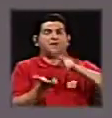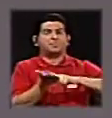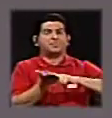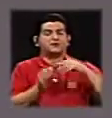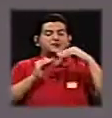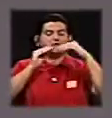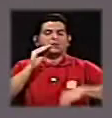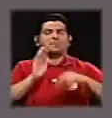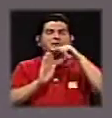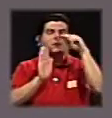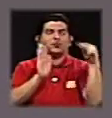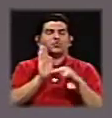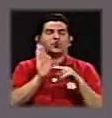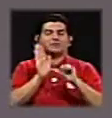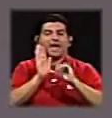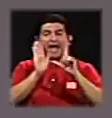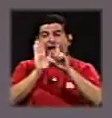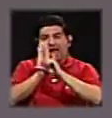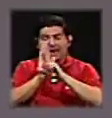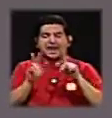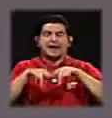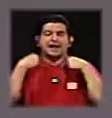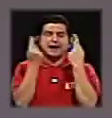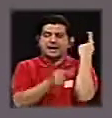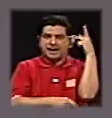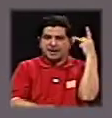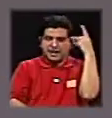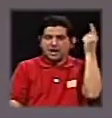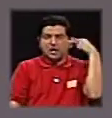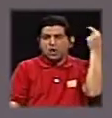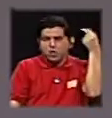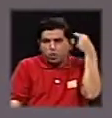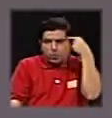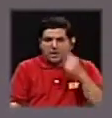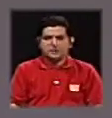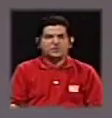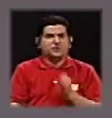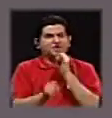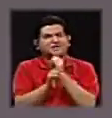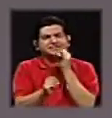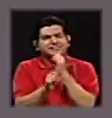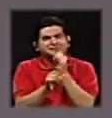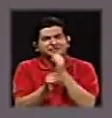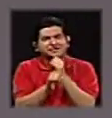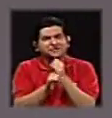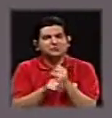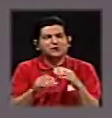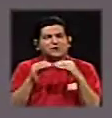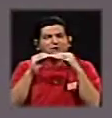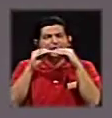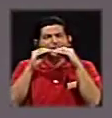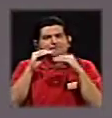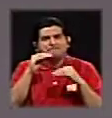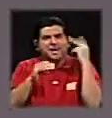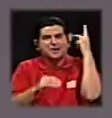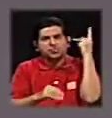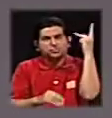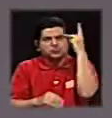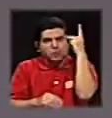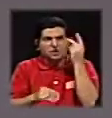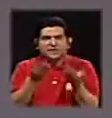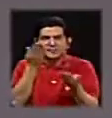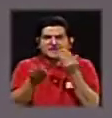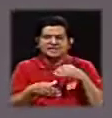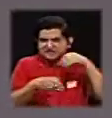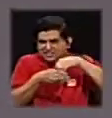menor nota: la Asamblea Legislativa, partidos políticos, el gobierno. Instituciones menos políticas en